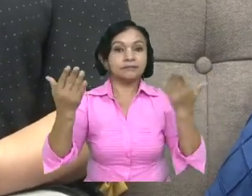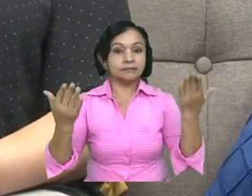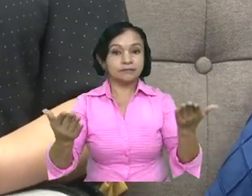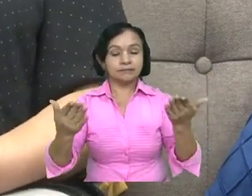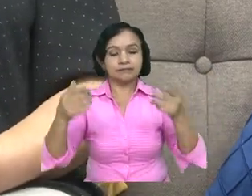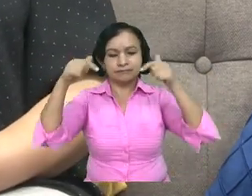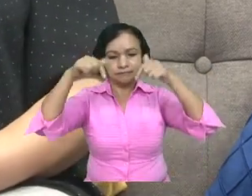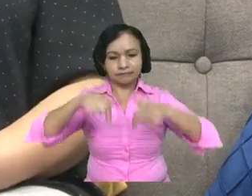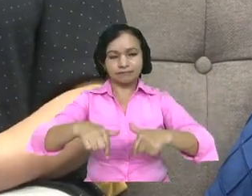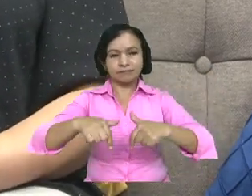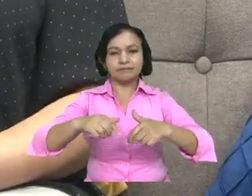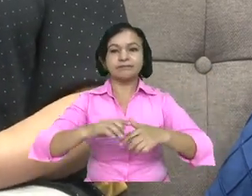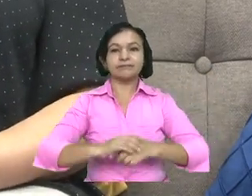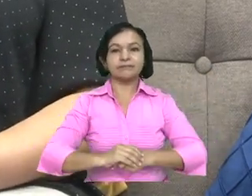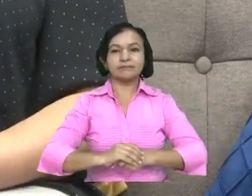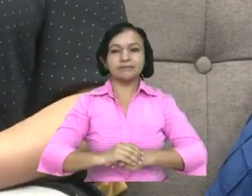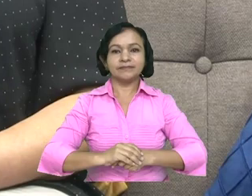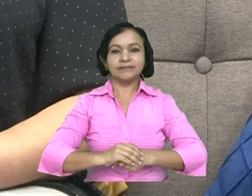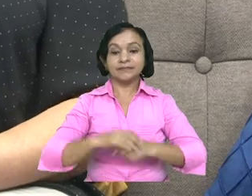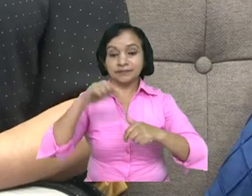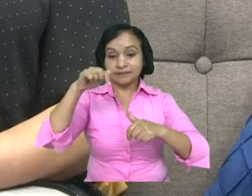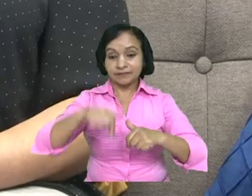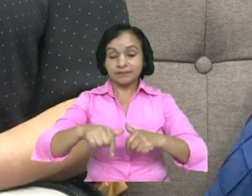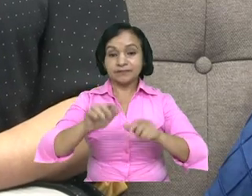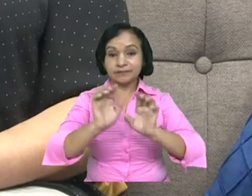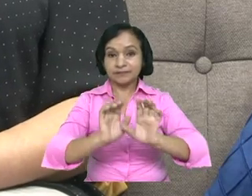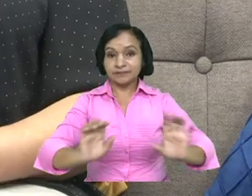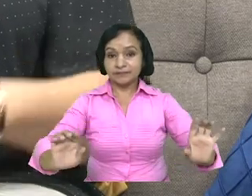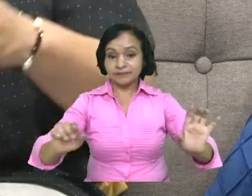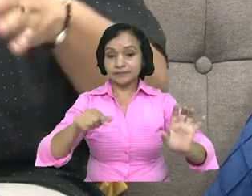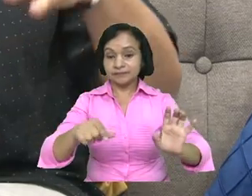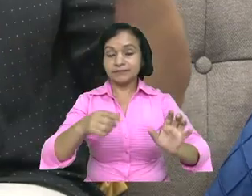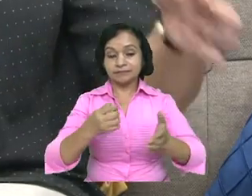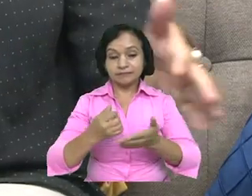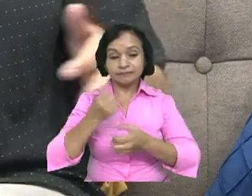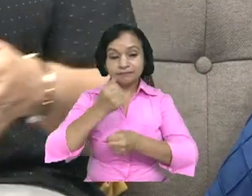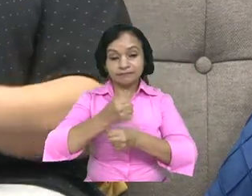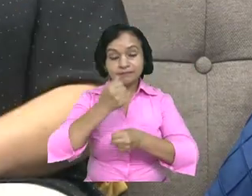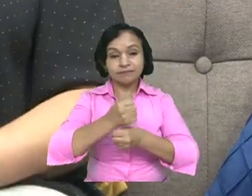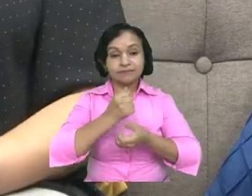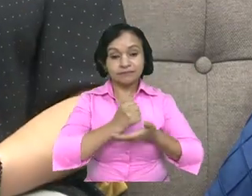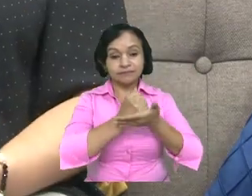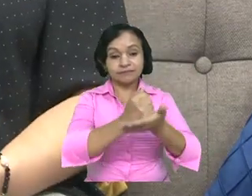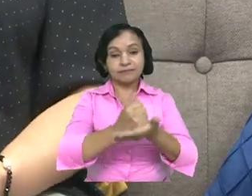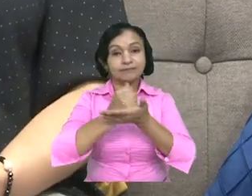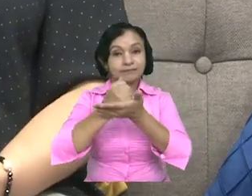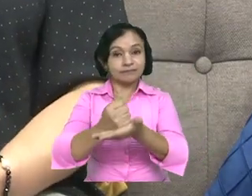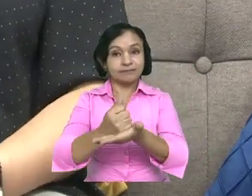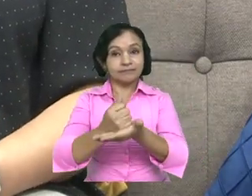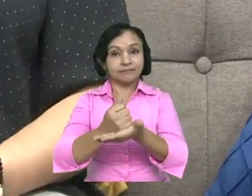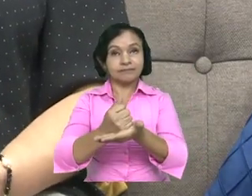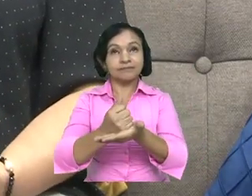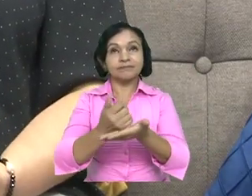son el presente. Porque es ahora que tenemos que trabajar en función